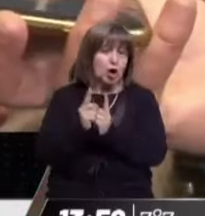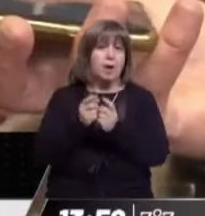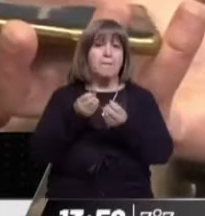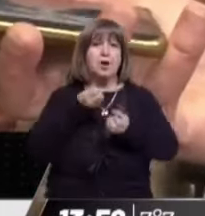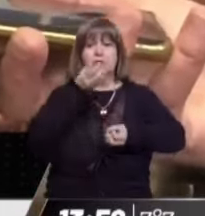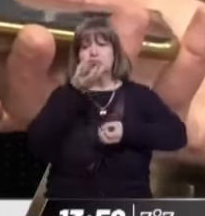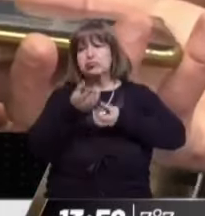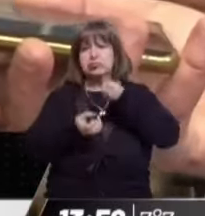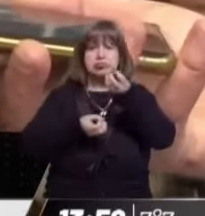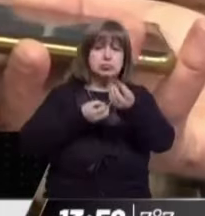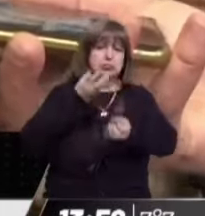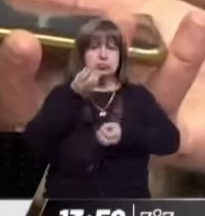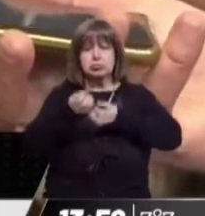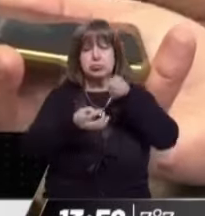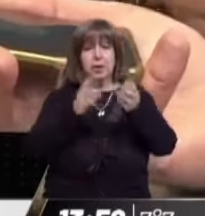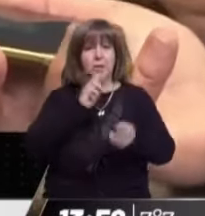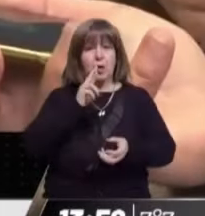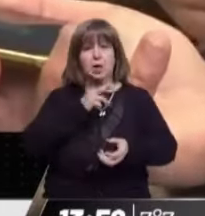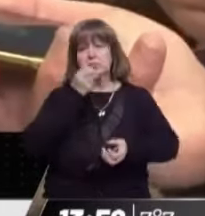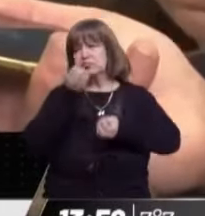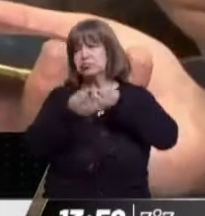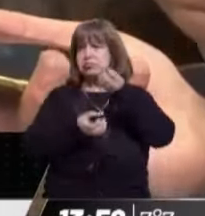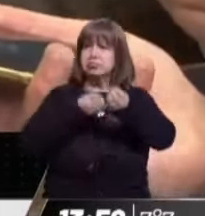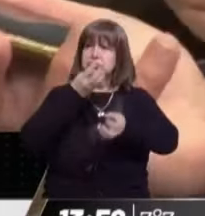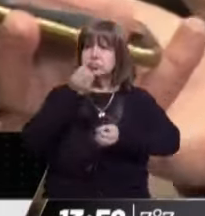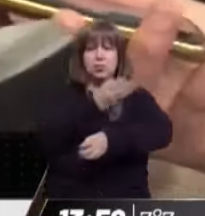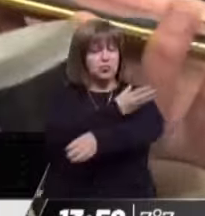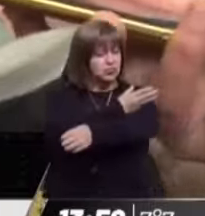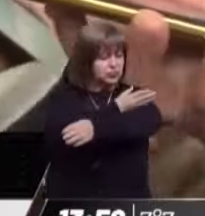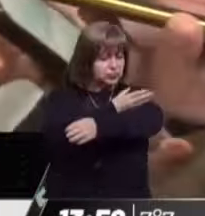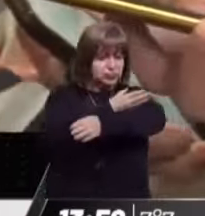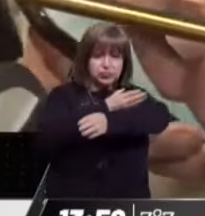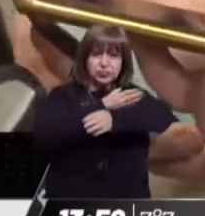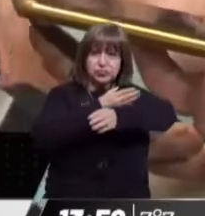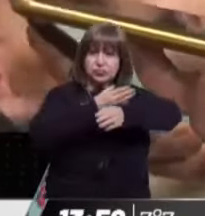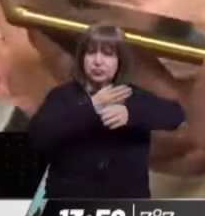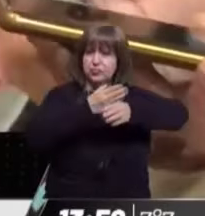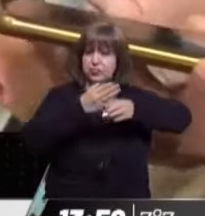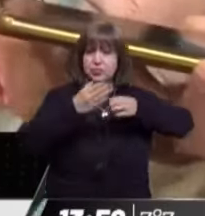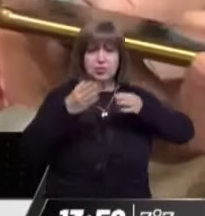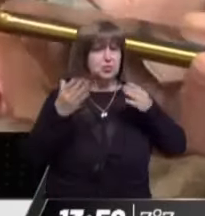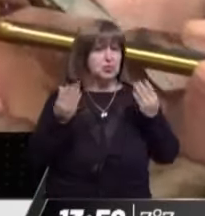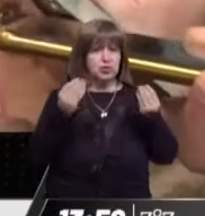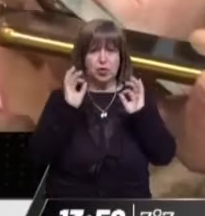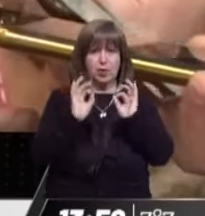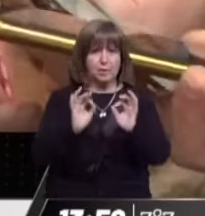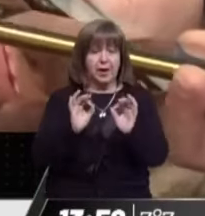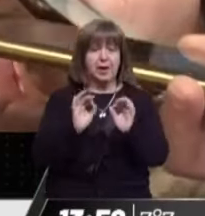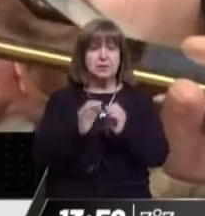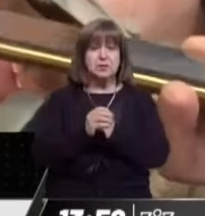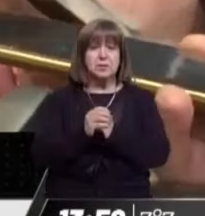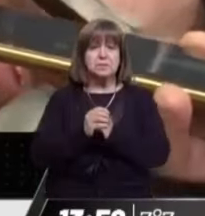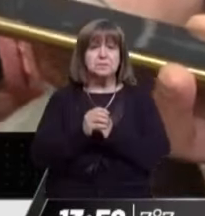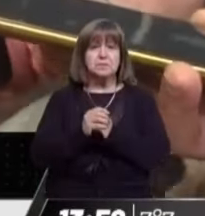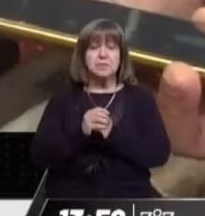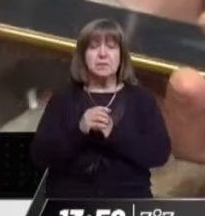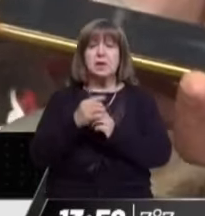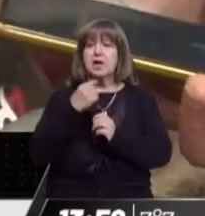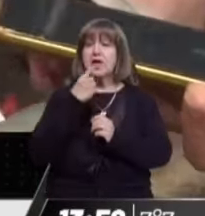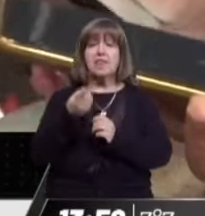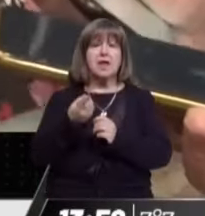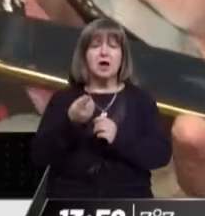no tuvo fisura alguna. ¿Qué pudo ratificar, qué pudo decir o sumar? Fueron más que